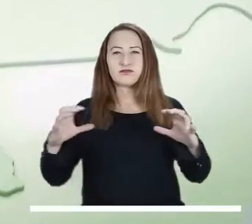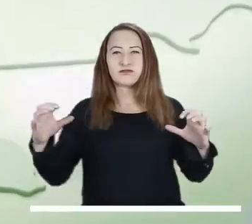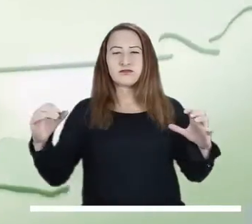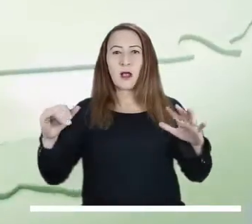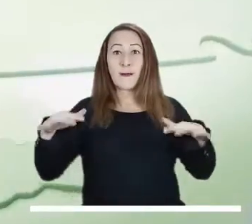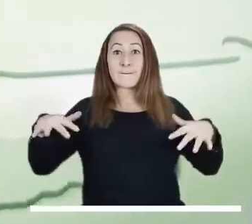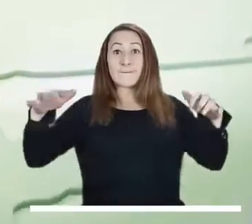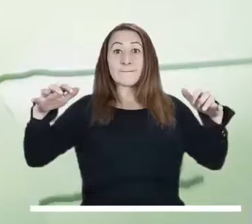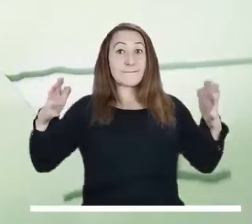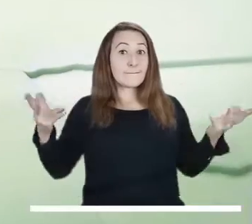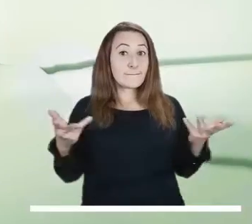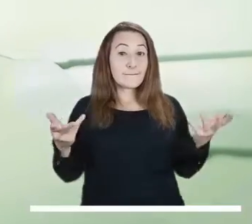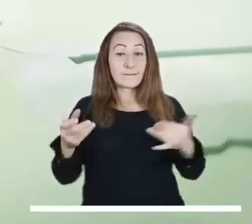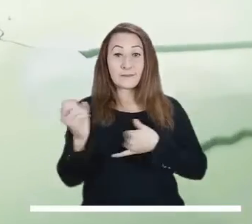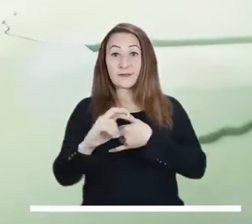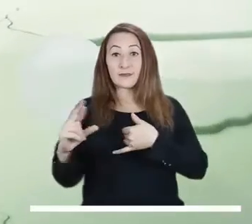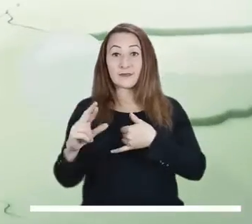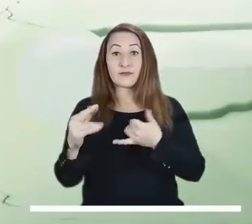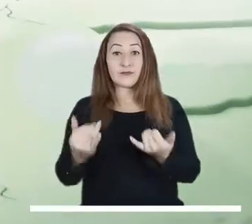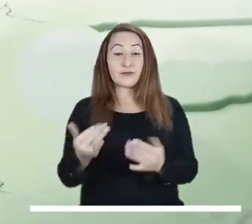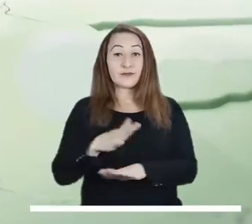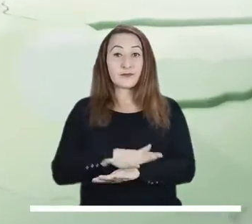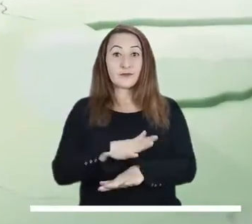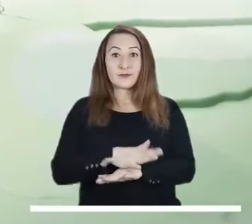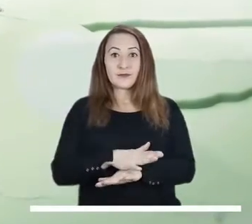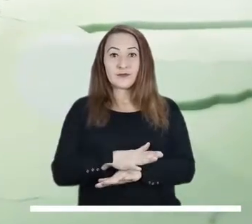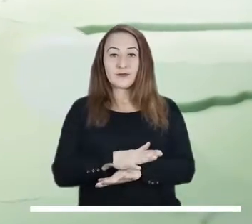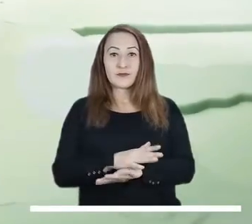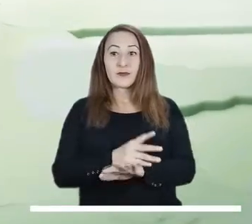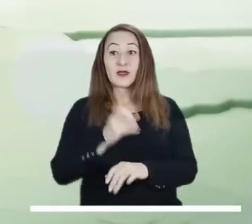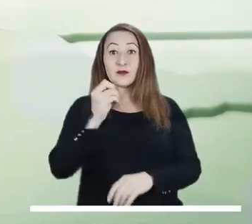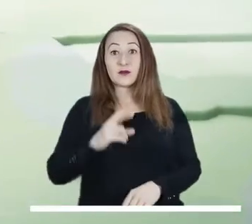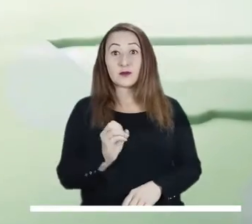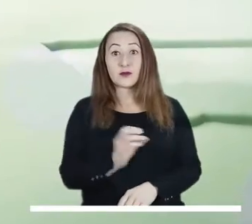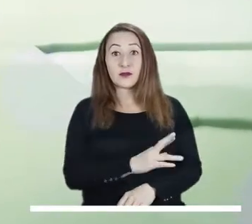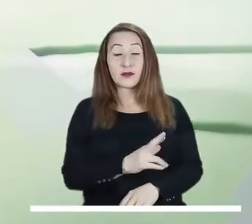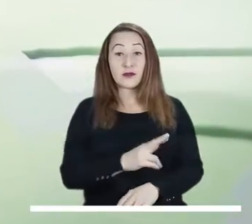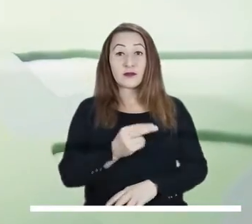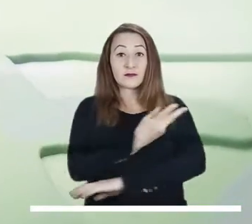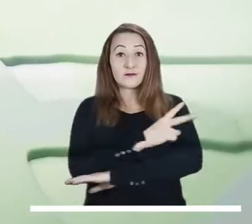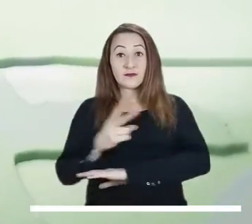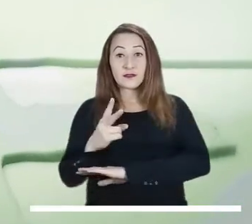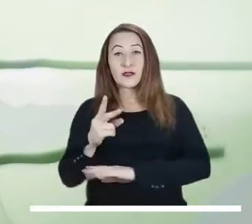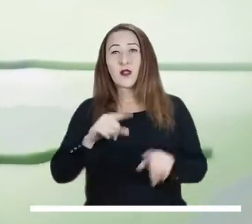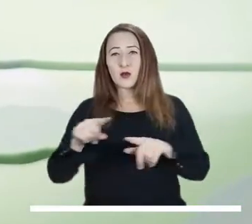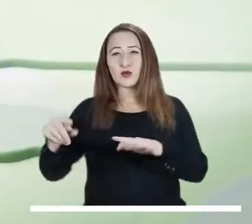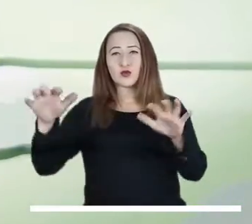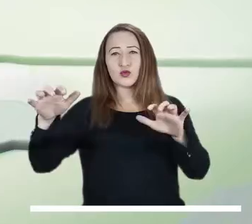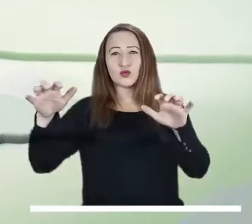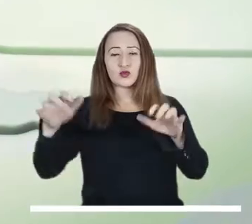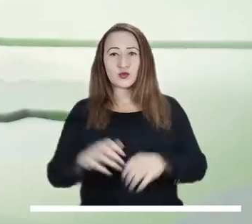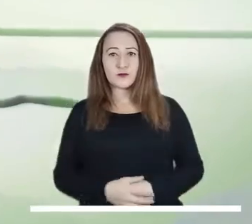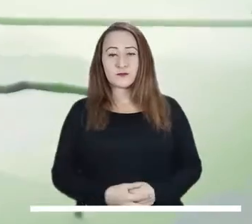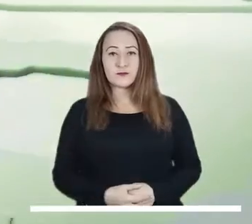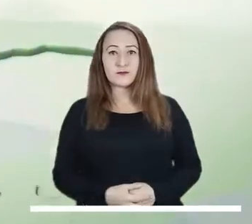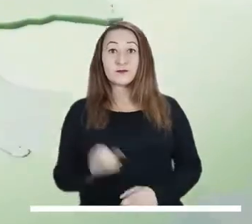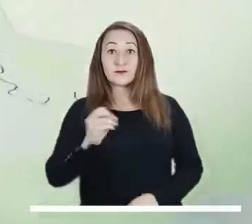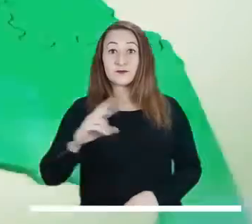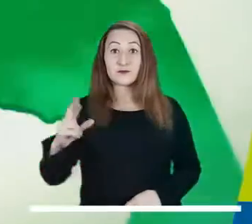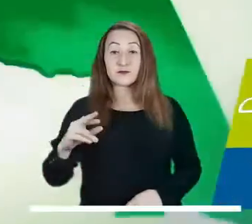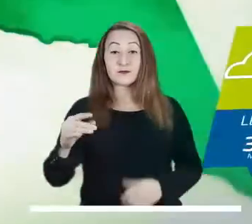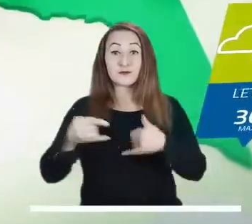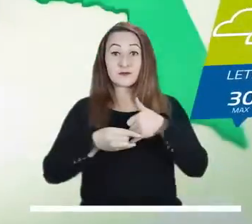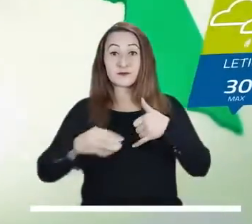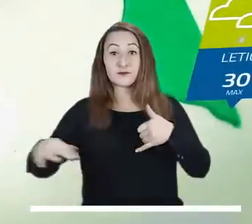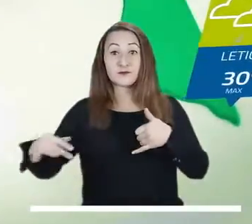Nubosidad baja y tiempo seco se estima en la Orinoquía durante las horas de la tarde, aunque en el suroriente de Vichada se prevén algunas lloviznas. Mientras